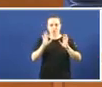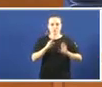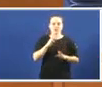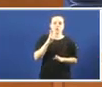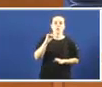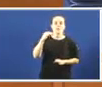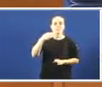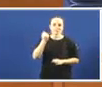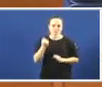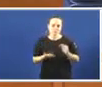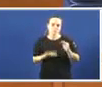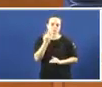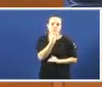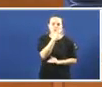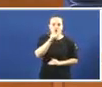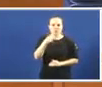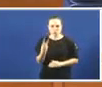o 4,2%.